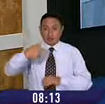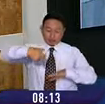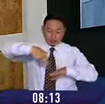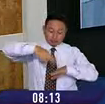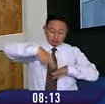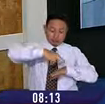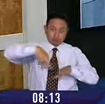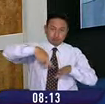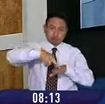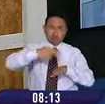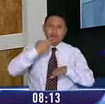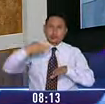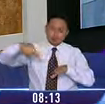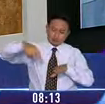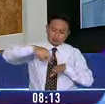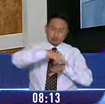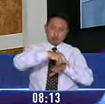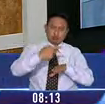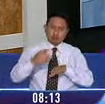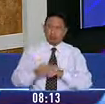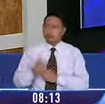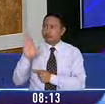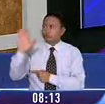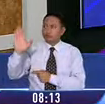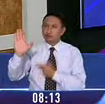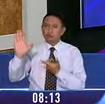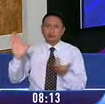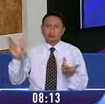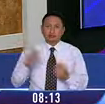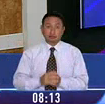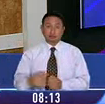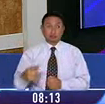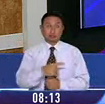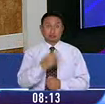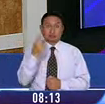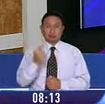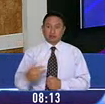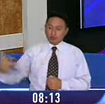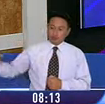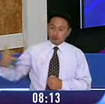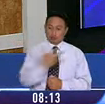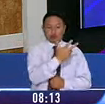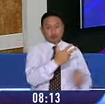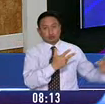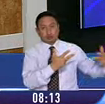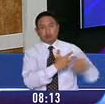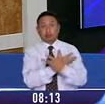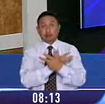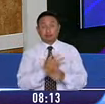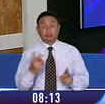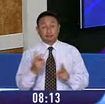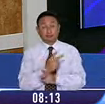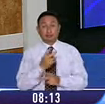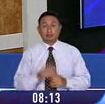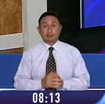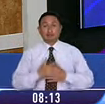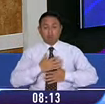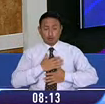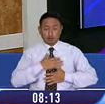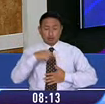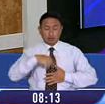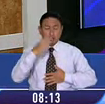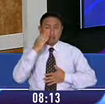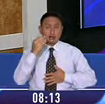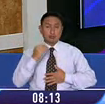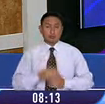donde transita un peatón. Y claro, las velocidades que se ponen en calles de la ciudad ponen en peligro al peatón. A mí mismo me ha pasado mil